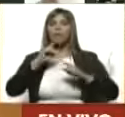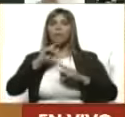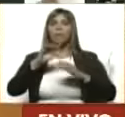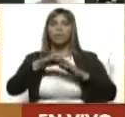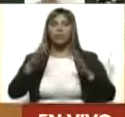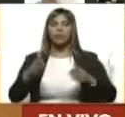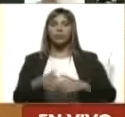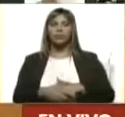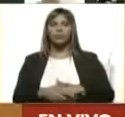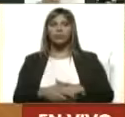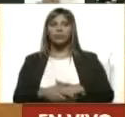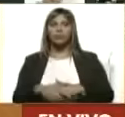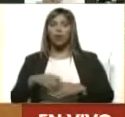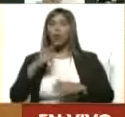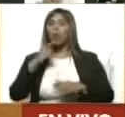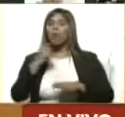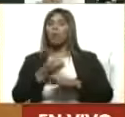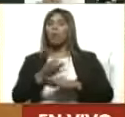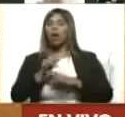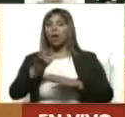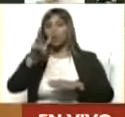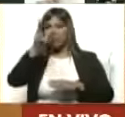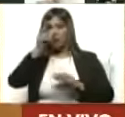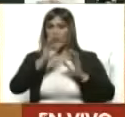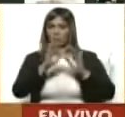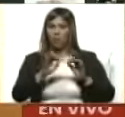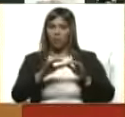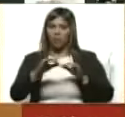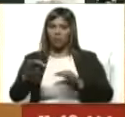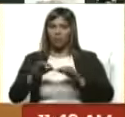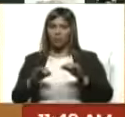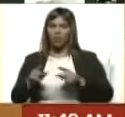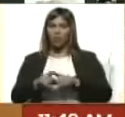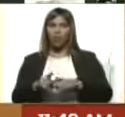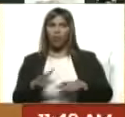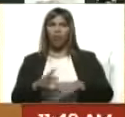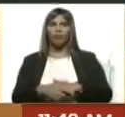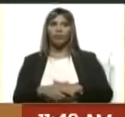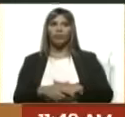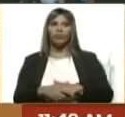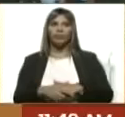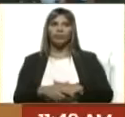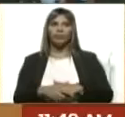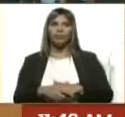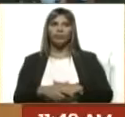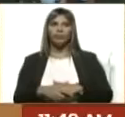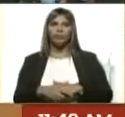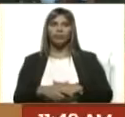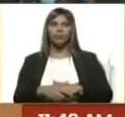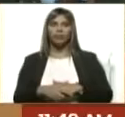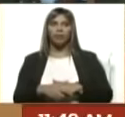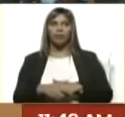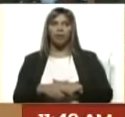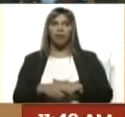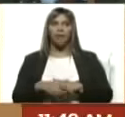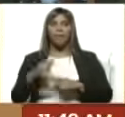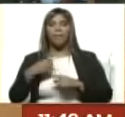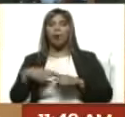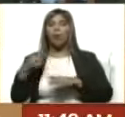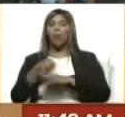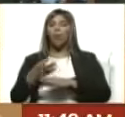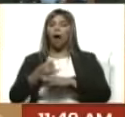fíjate, Monagas y Falcón son parecidos en carga electoral, pero Monagas